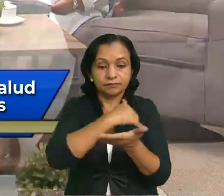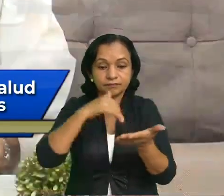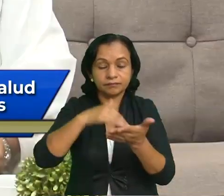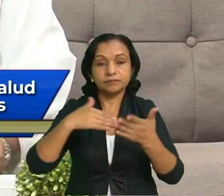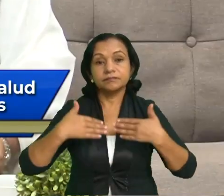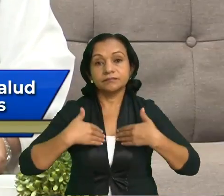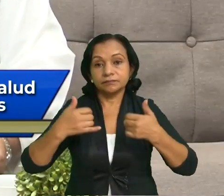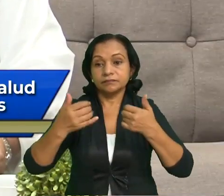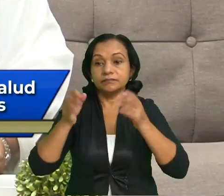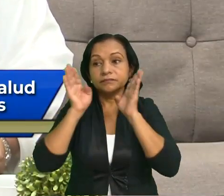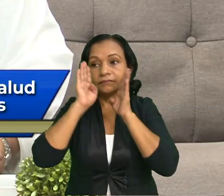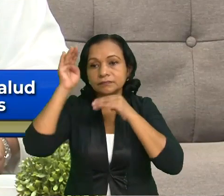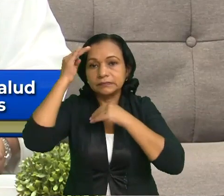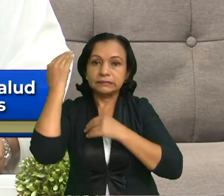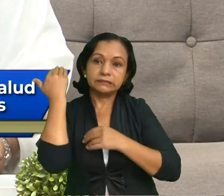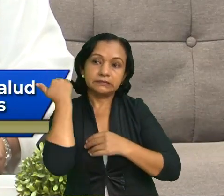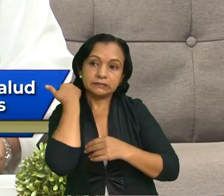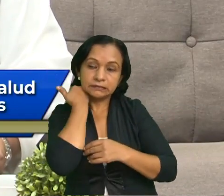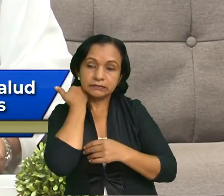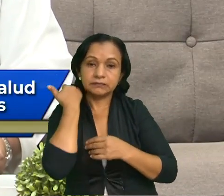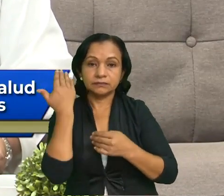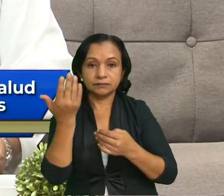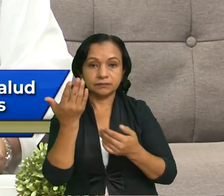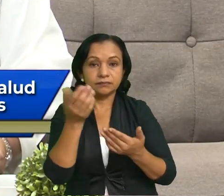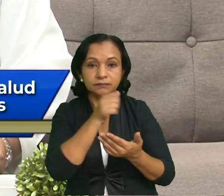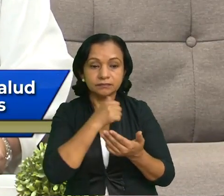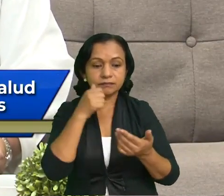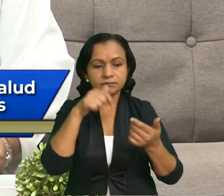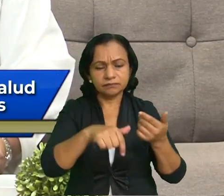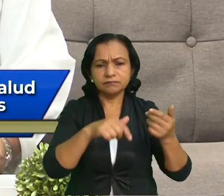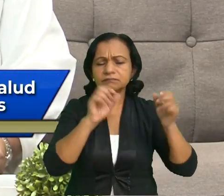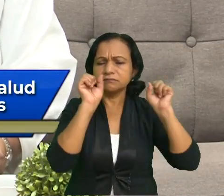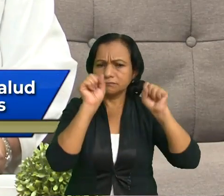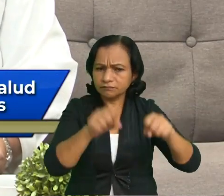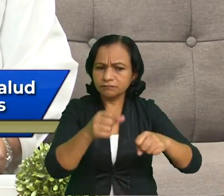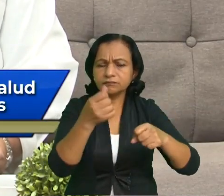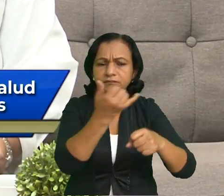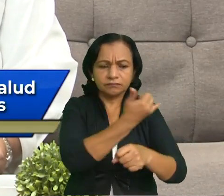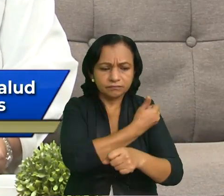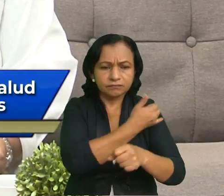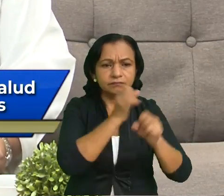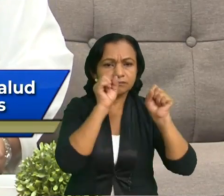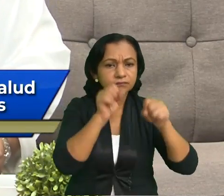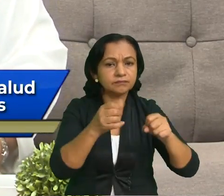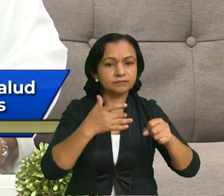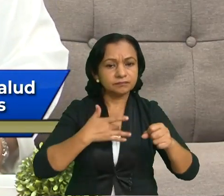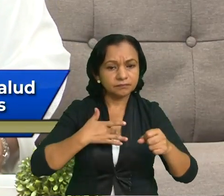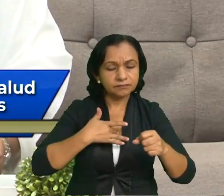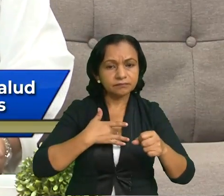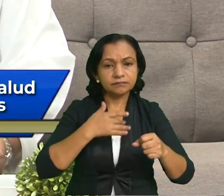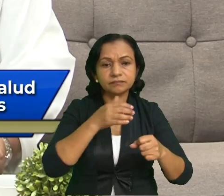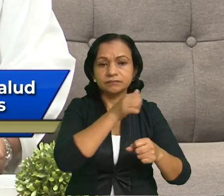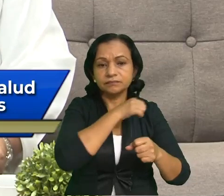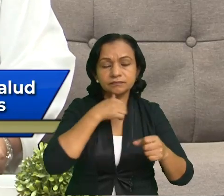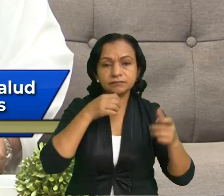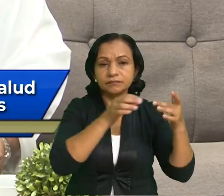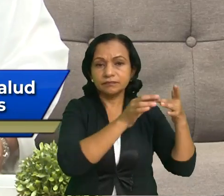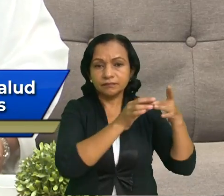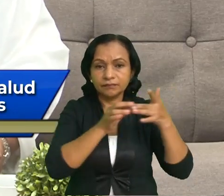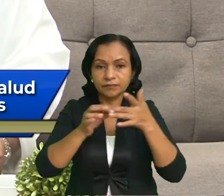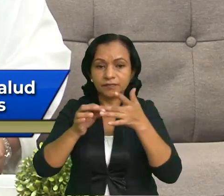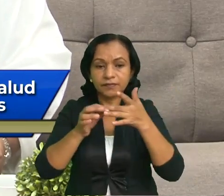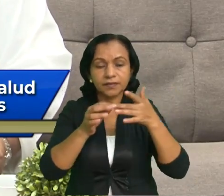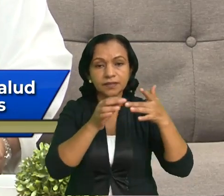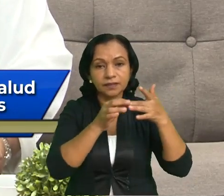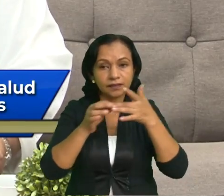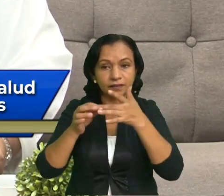y ahora son un hecho es una realidad que nuestra población si necesita un examen especial un tratamiento